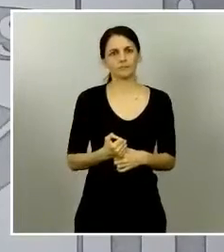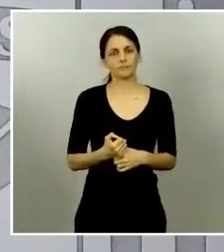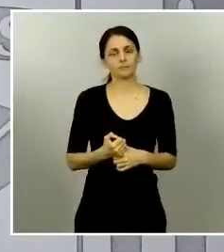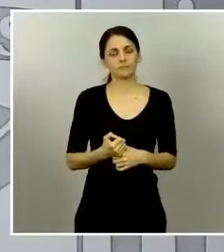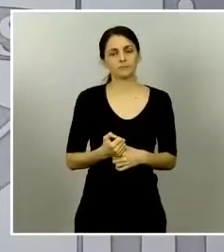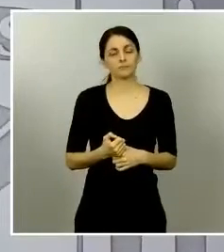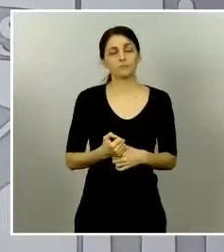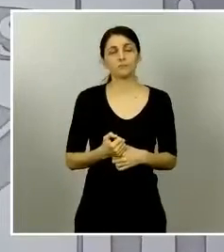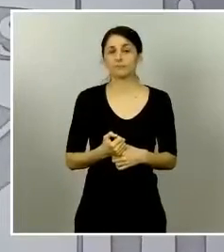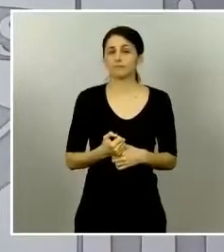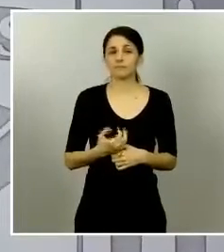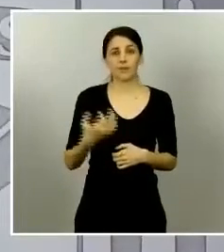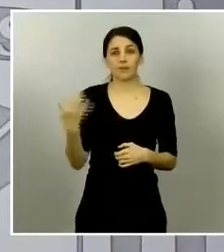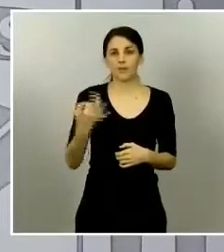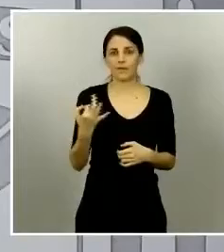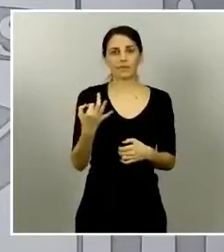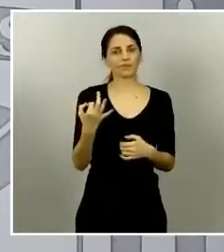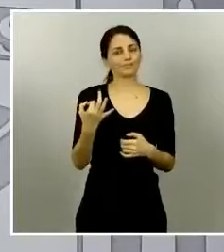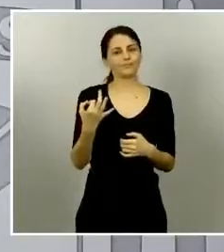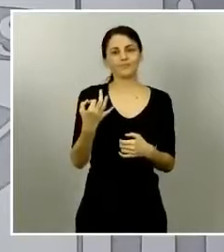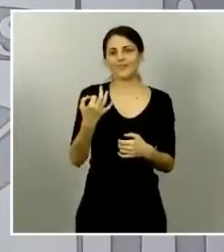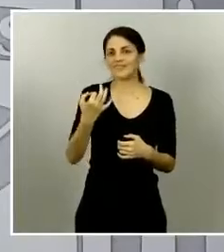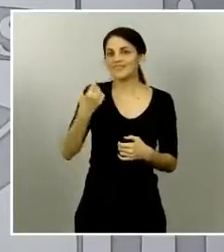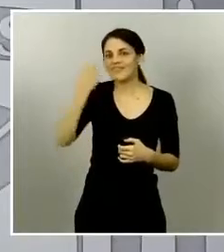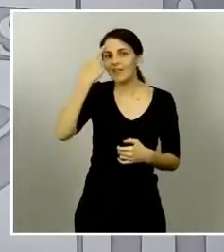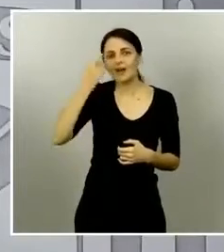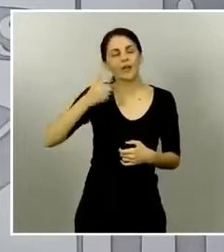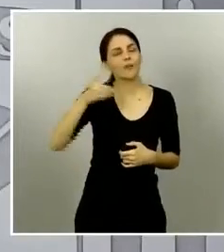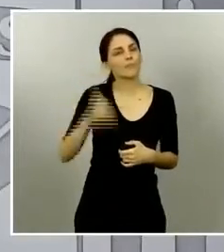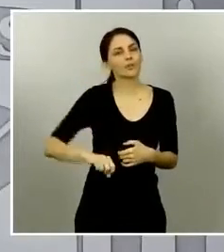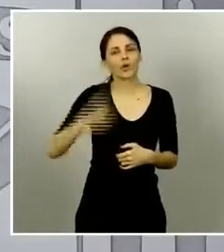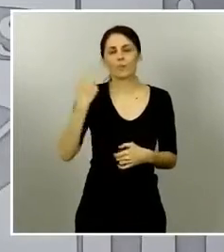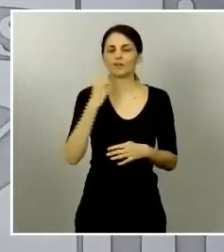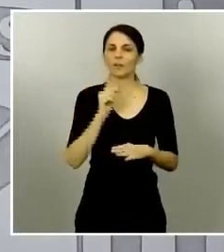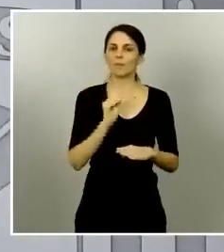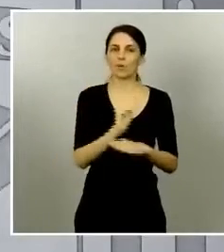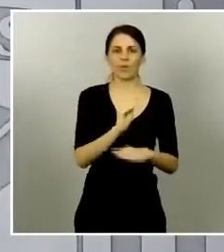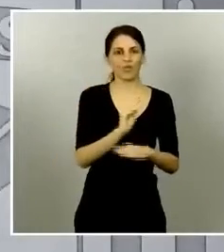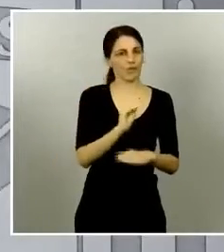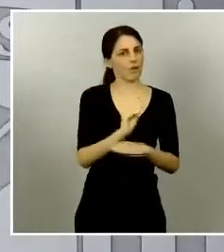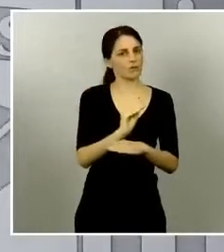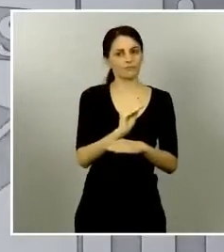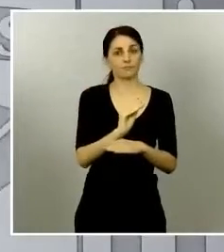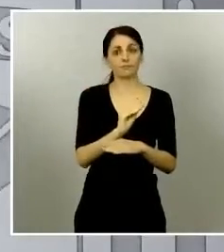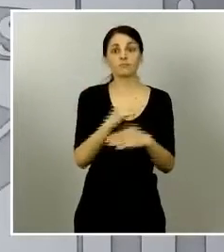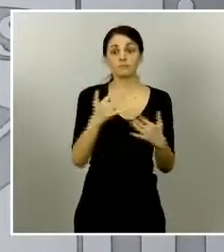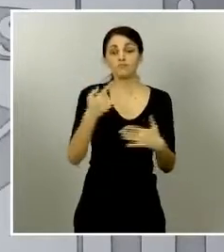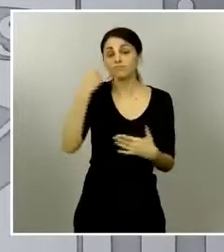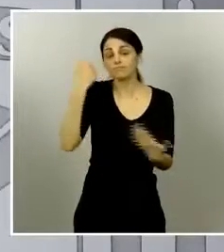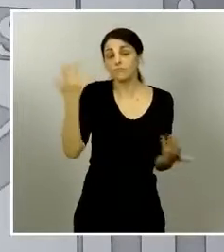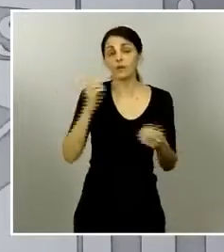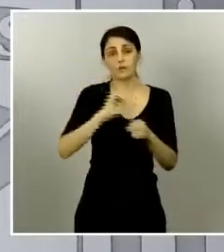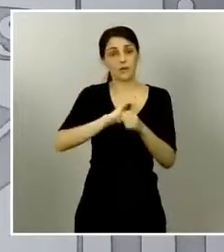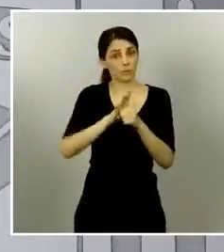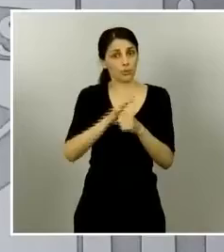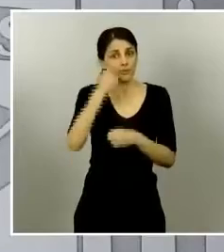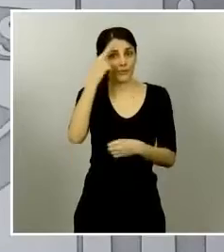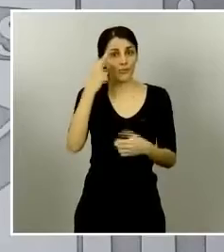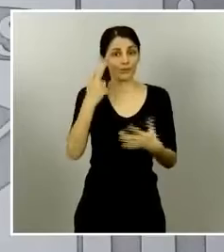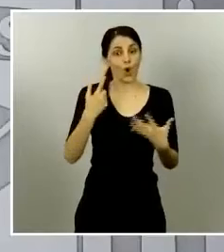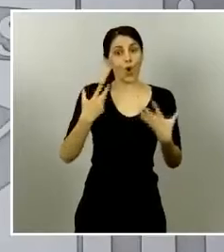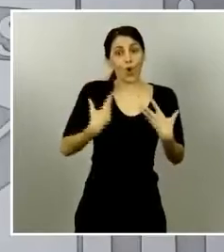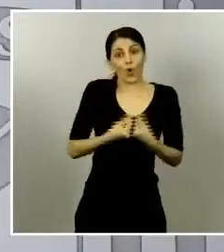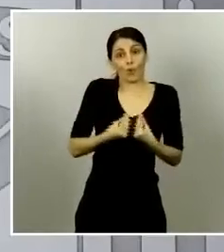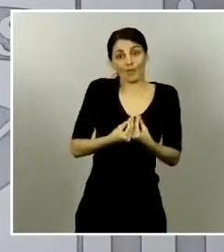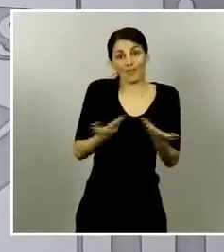cautela necesaria. Tenemos que seguir teniendo muy presente todas estas cuestiones ante cualquier movimiento. Hemos aprendido,